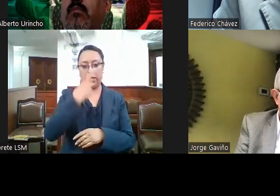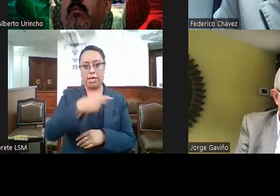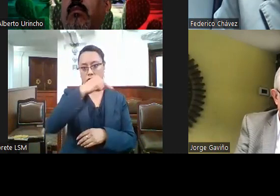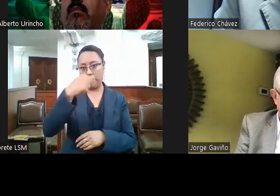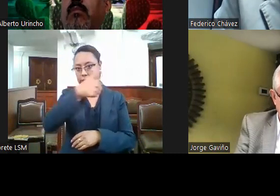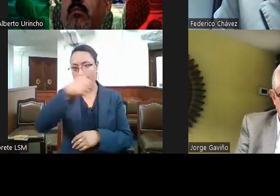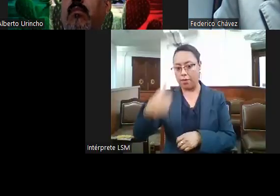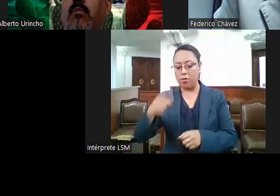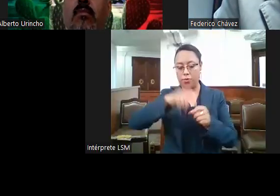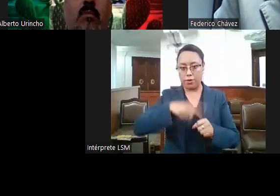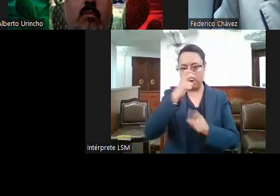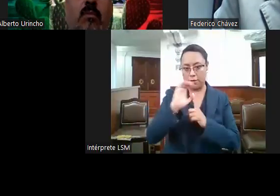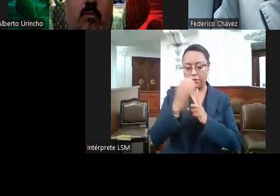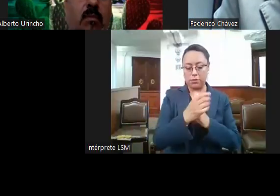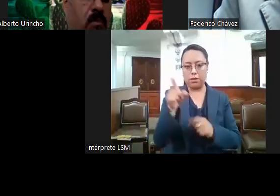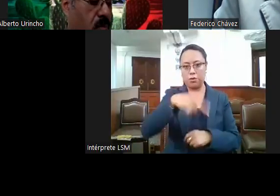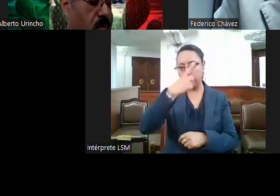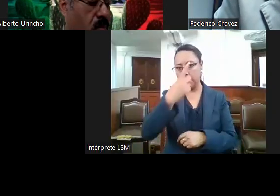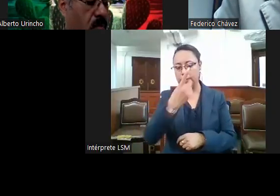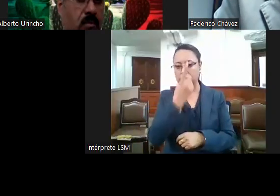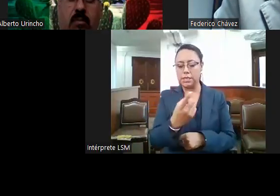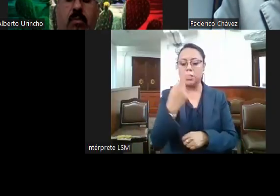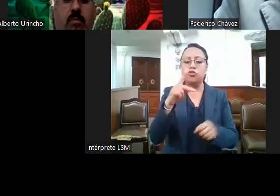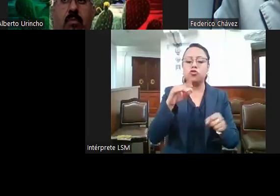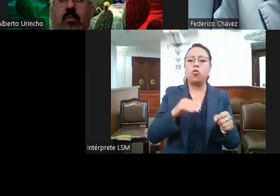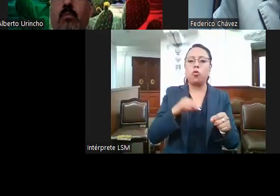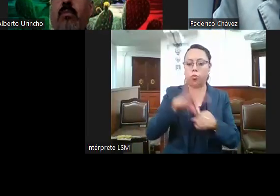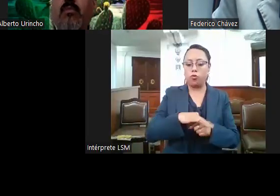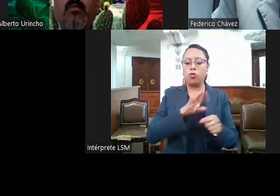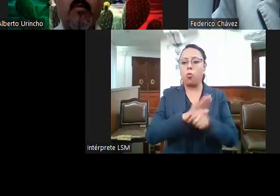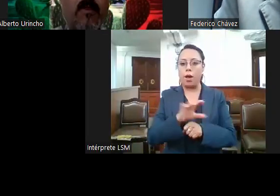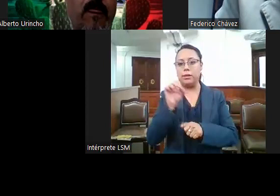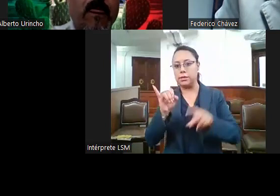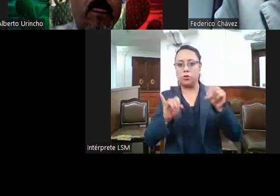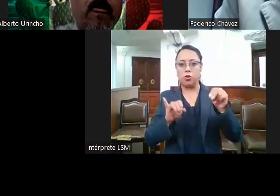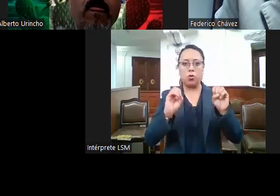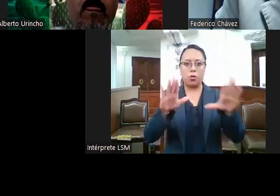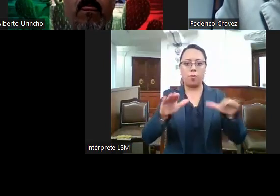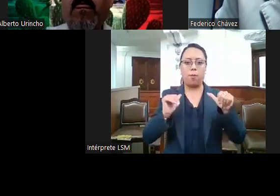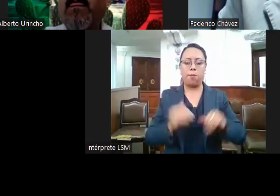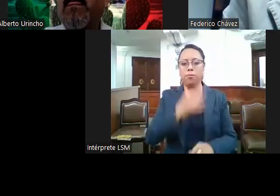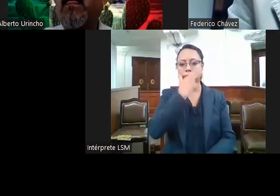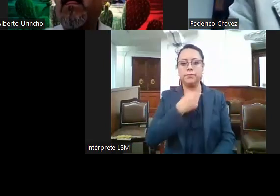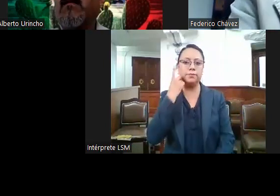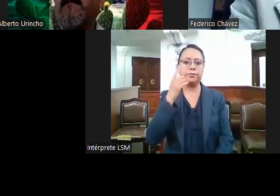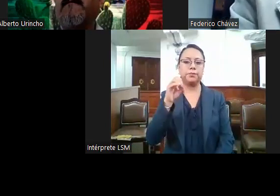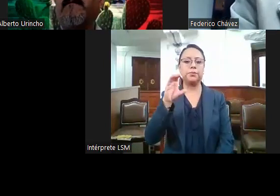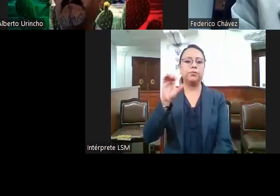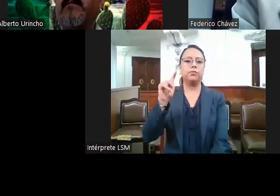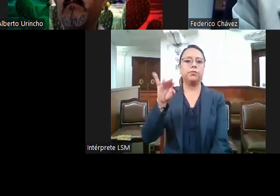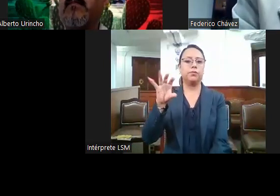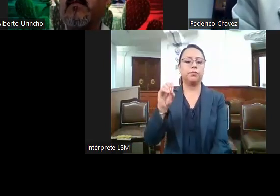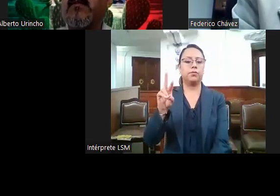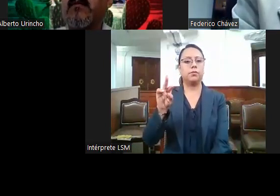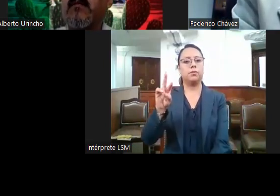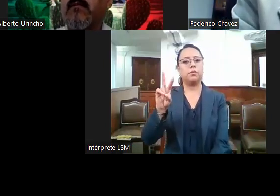comisión, quienes deberán expresar el sentido de su voto a favor, en contra o en abstención. Diputado José Octavio Rivero Villaseñor.